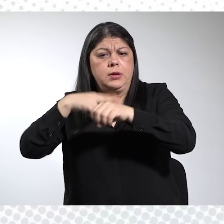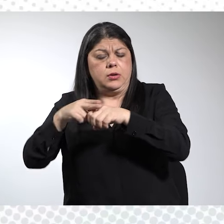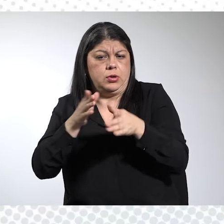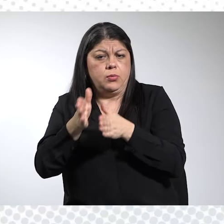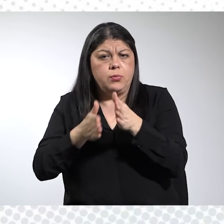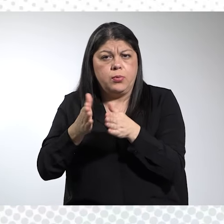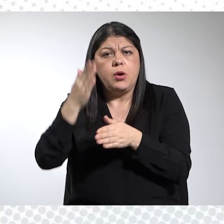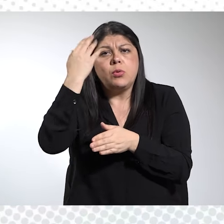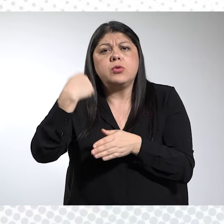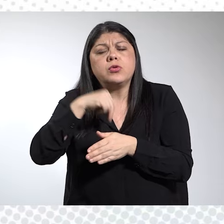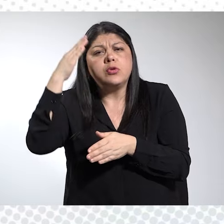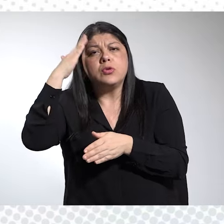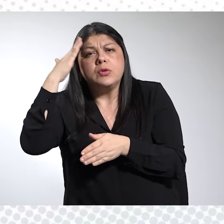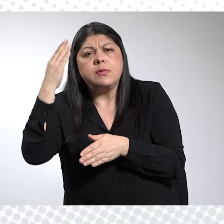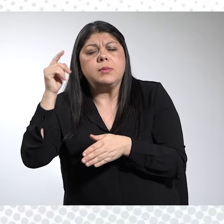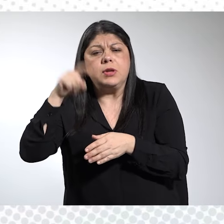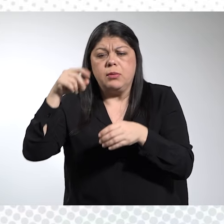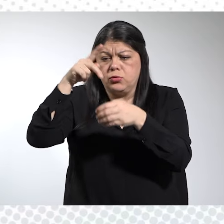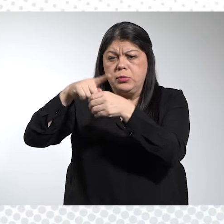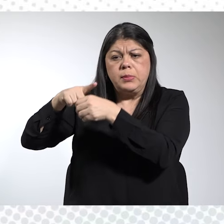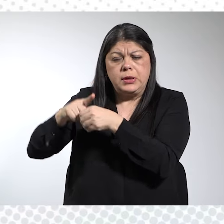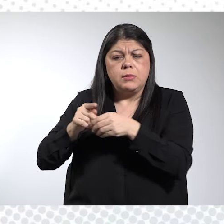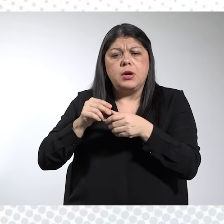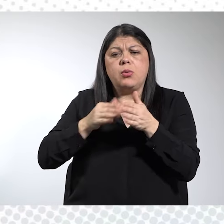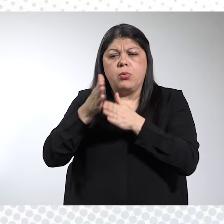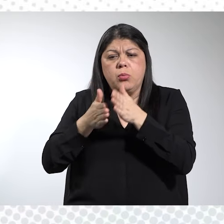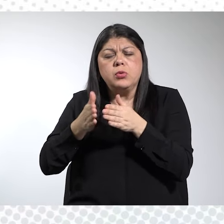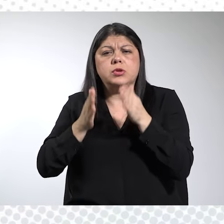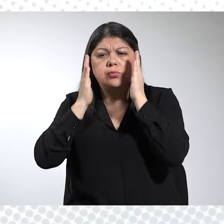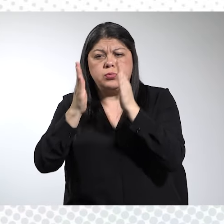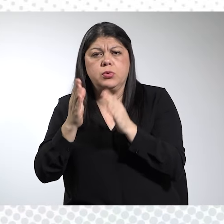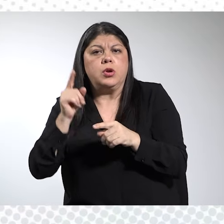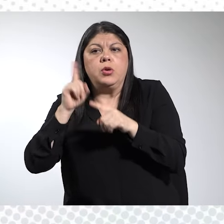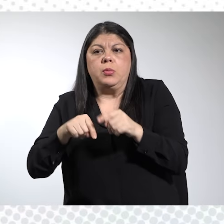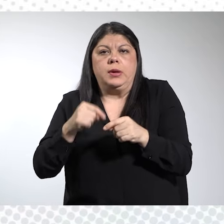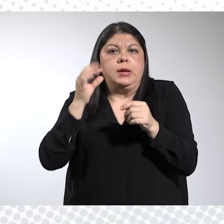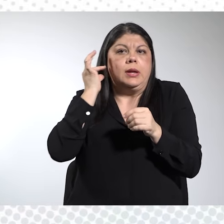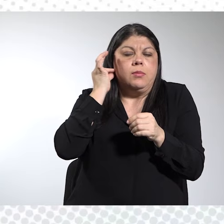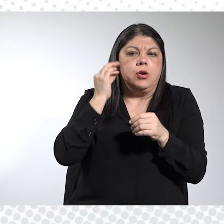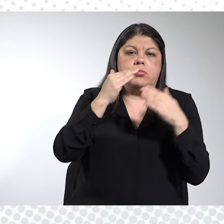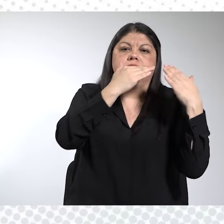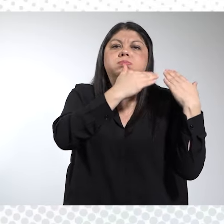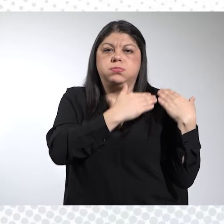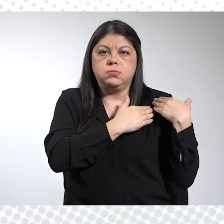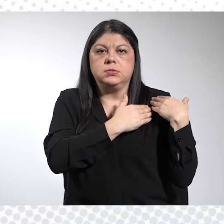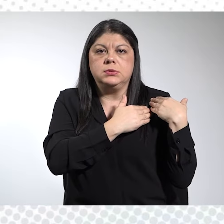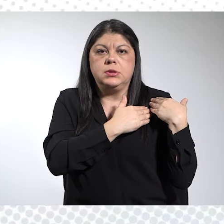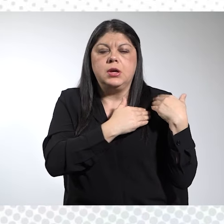Nacional de Cuidados, porque sabemos que todos debemos ser participantes de este proceso de atención. No puede ser que las mujeres carguen